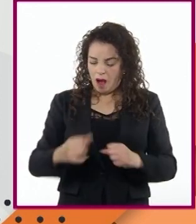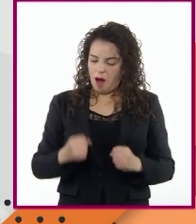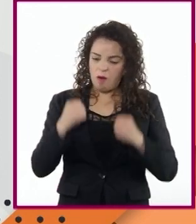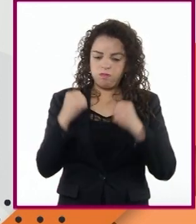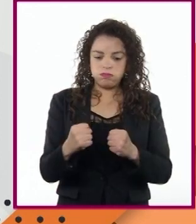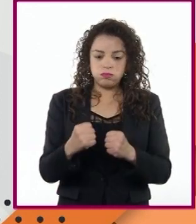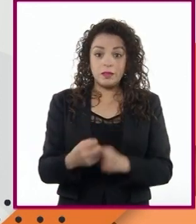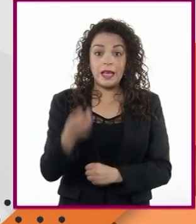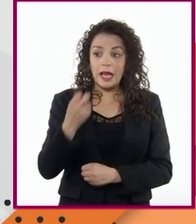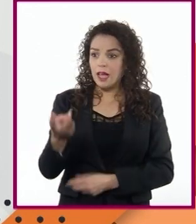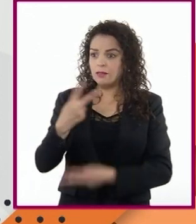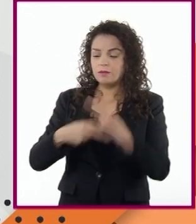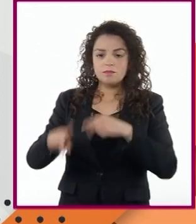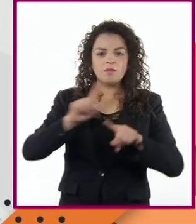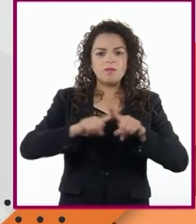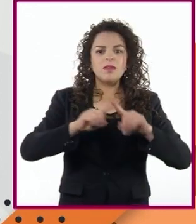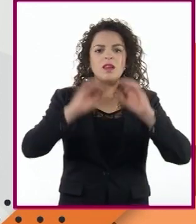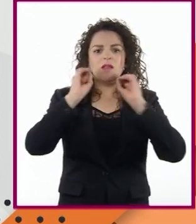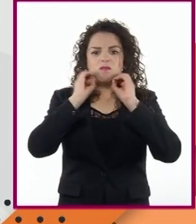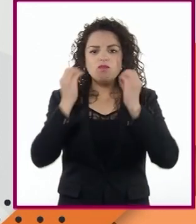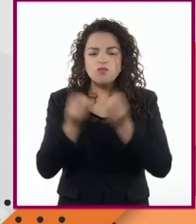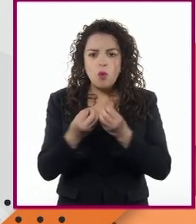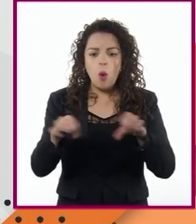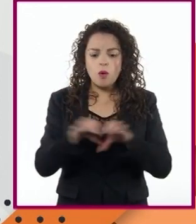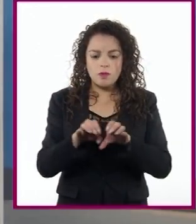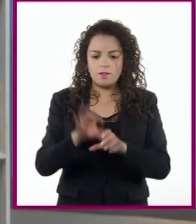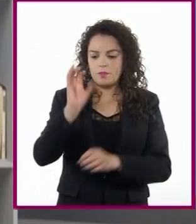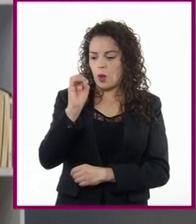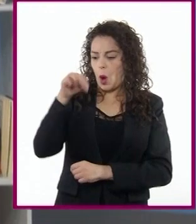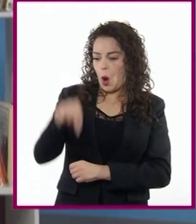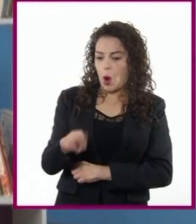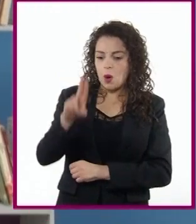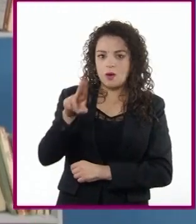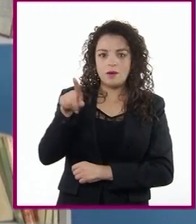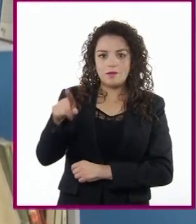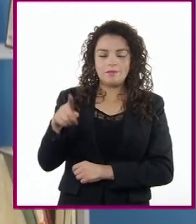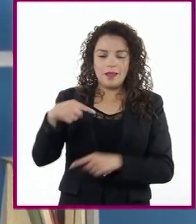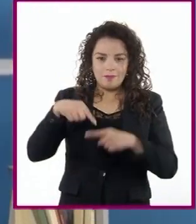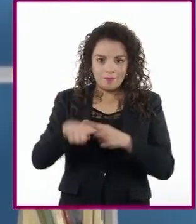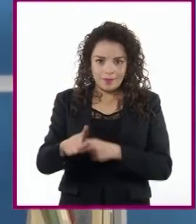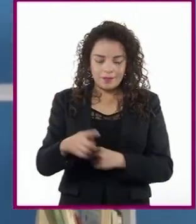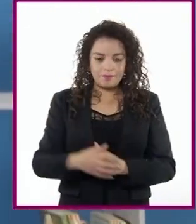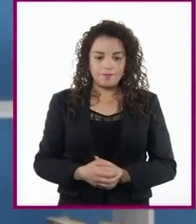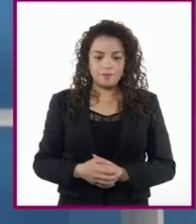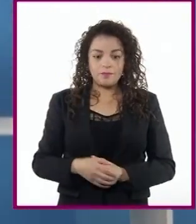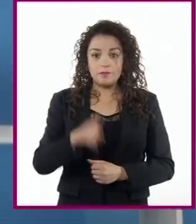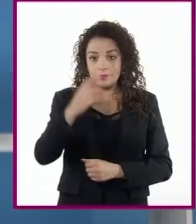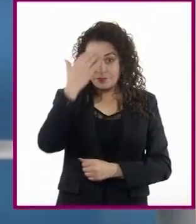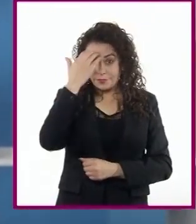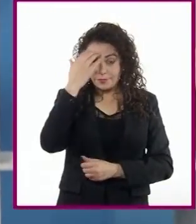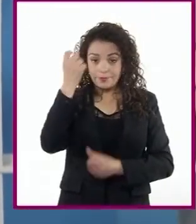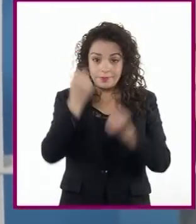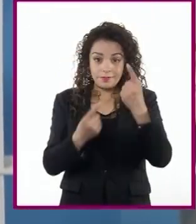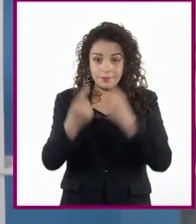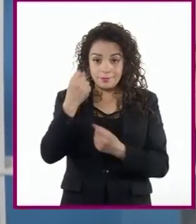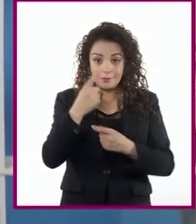diferentes organizaciones a través de la Organización de las Naciones Unidas. Conozcan algunas de ellas a través del siguiente video.